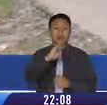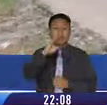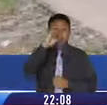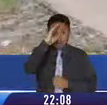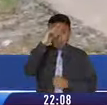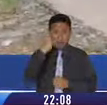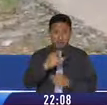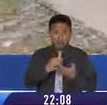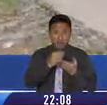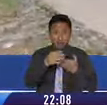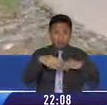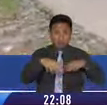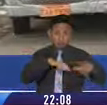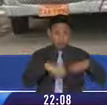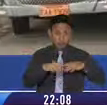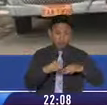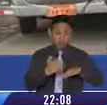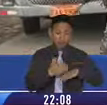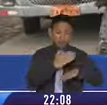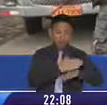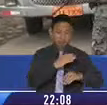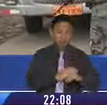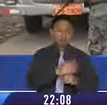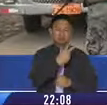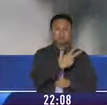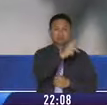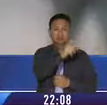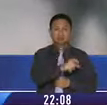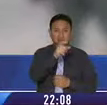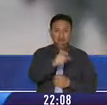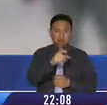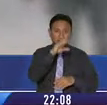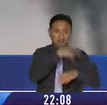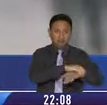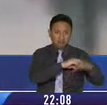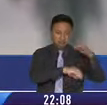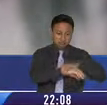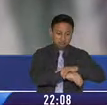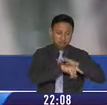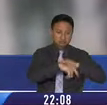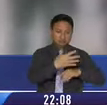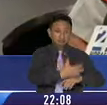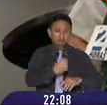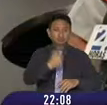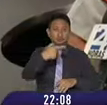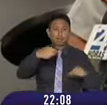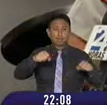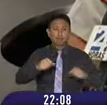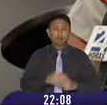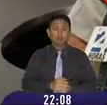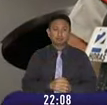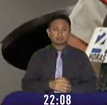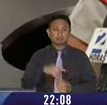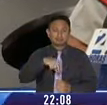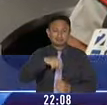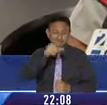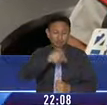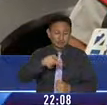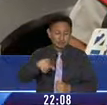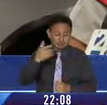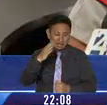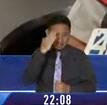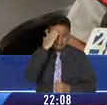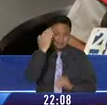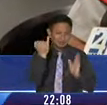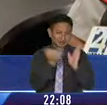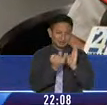trabajan en el cantón. Hace poco capturaron a dos sospechosos y decomisaron una motocicleta. Pues ya tenemos identificados a varias personas. Por